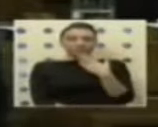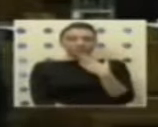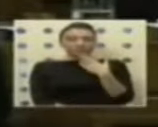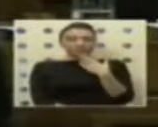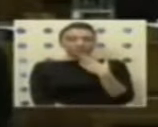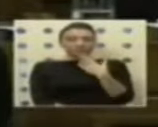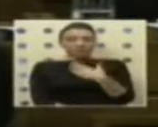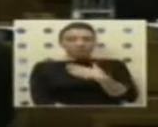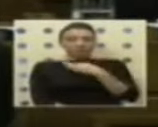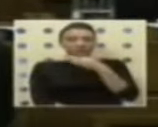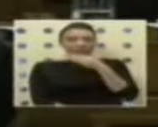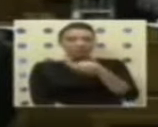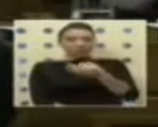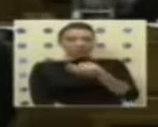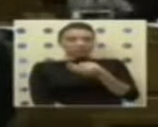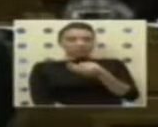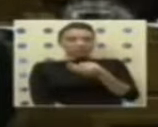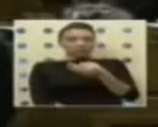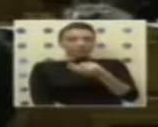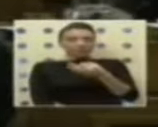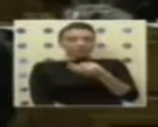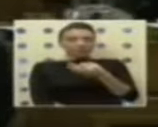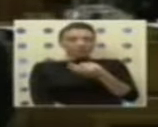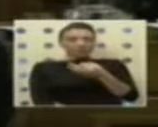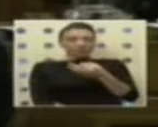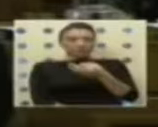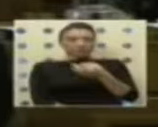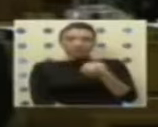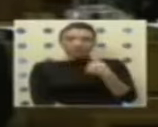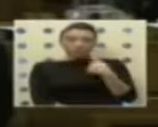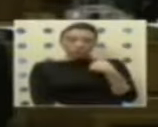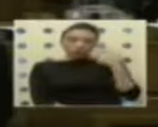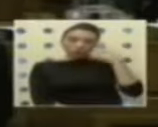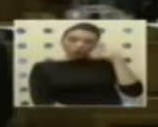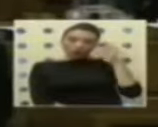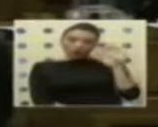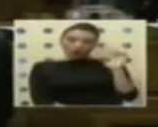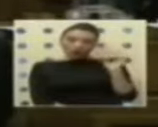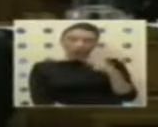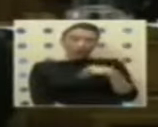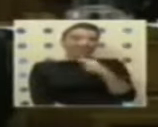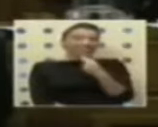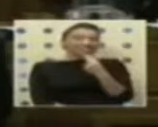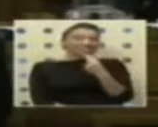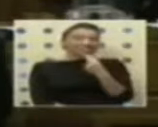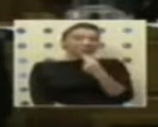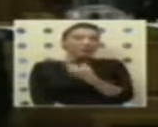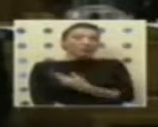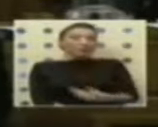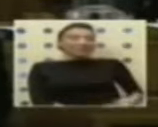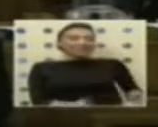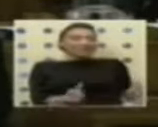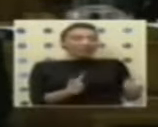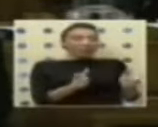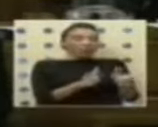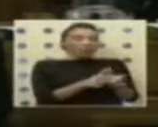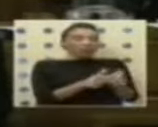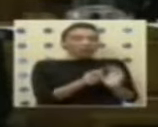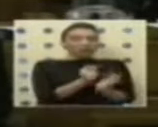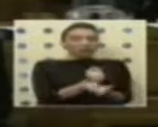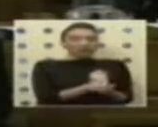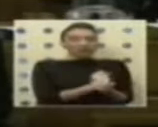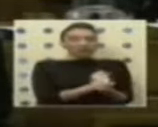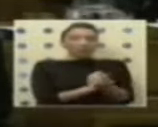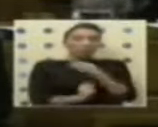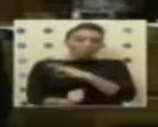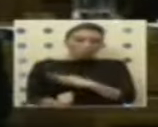punto, presidente. Yo creo que lo que vivimos con el presidente de la Comisión de Hacienda, un